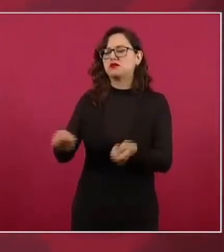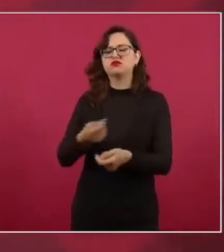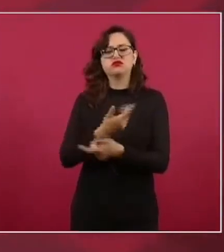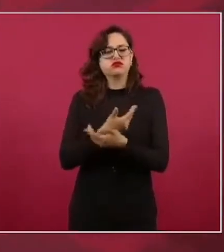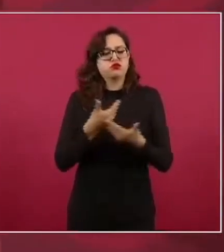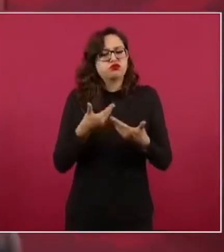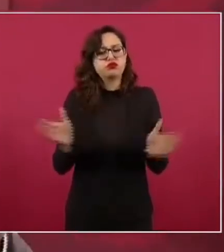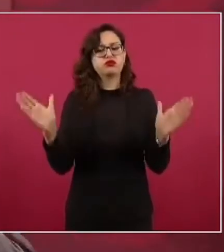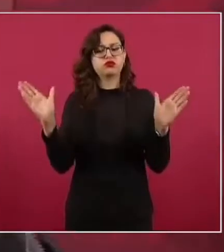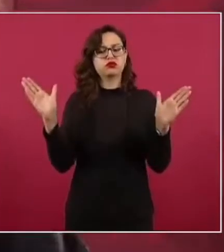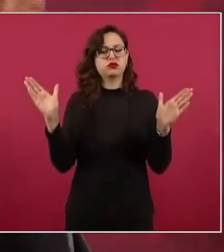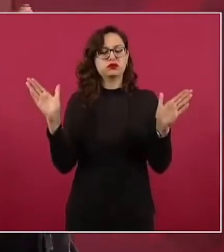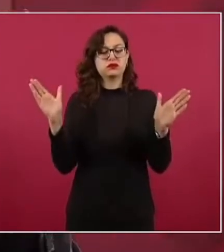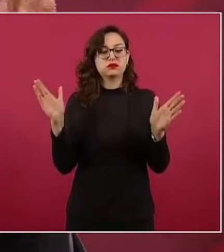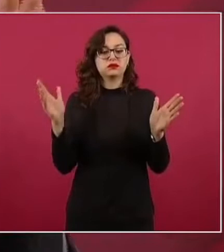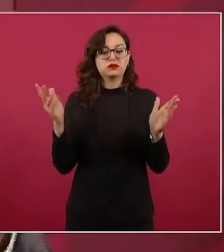Y